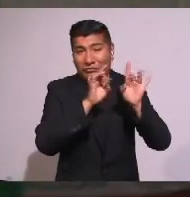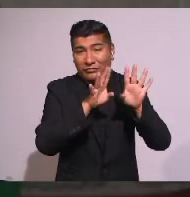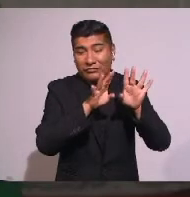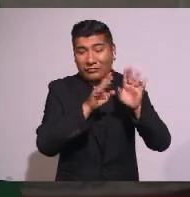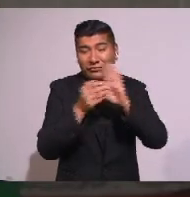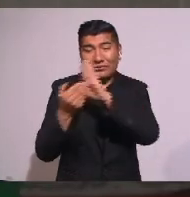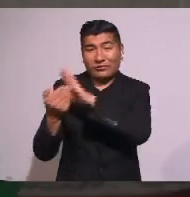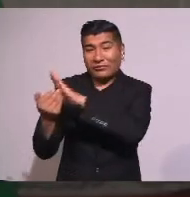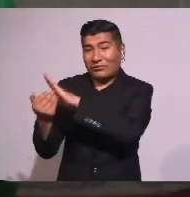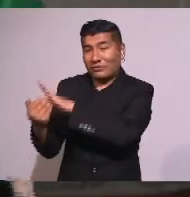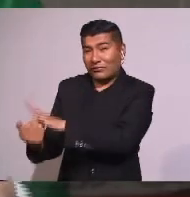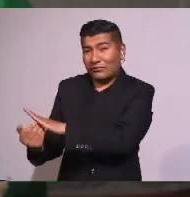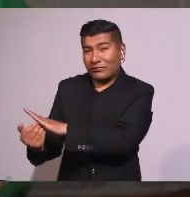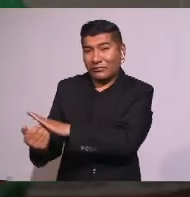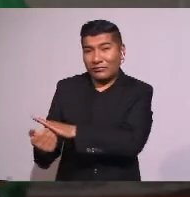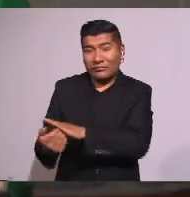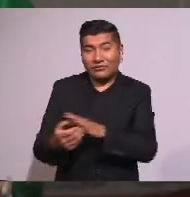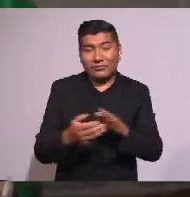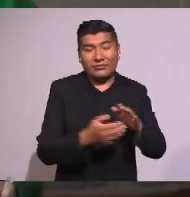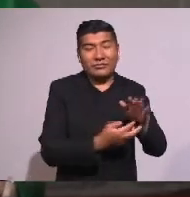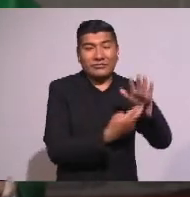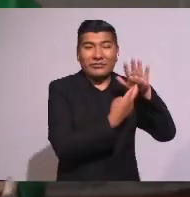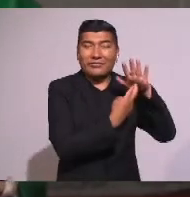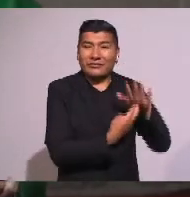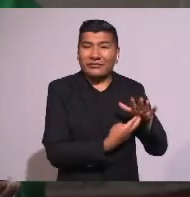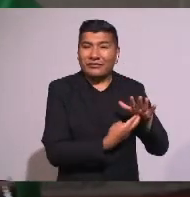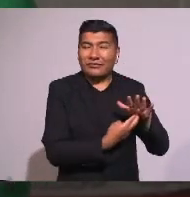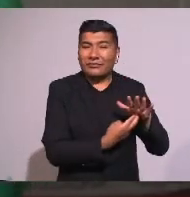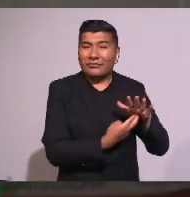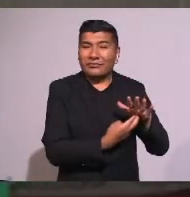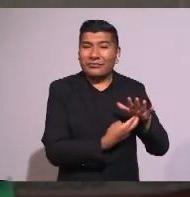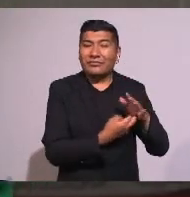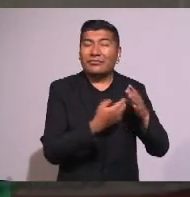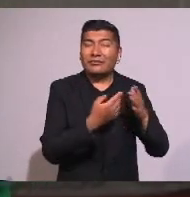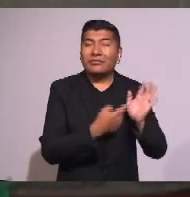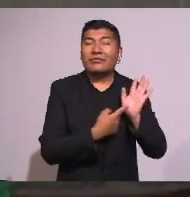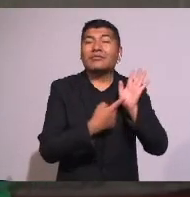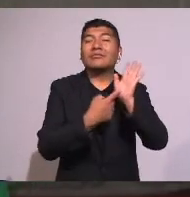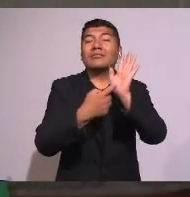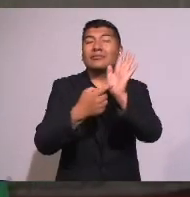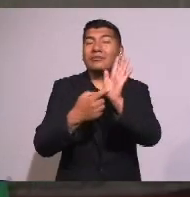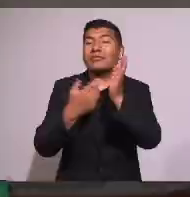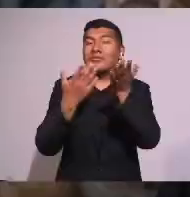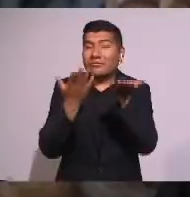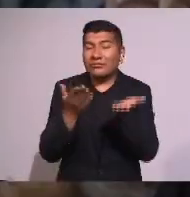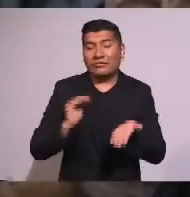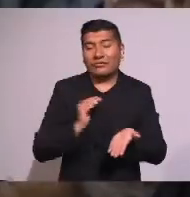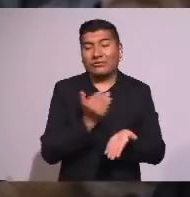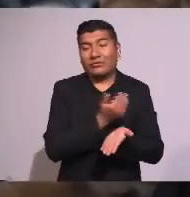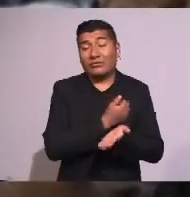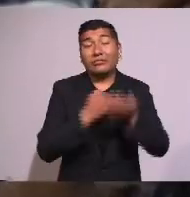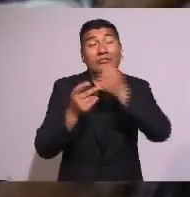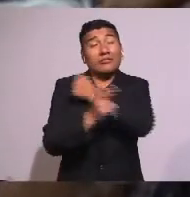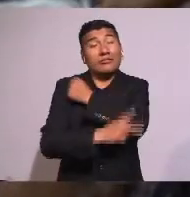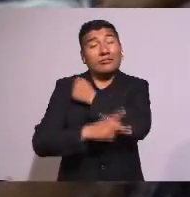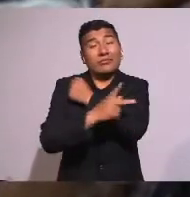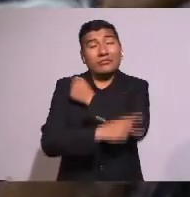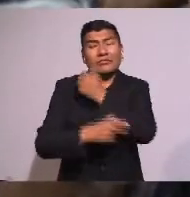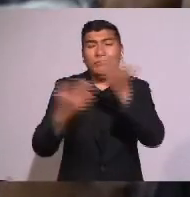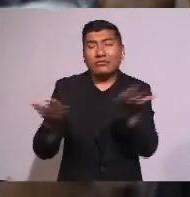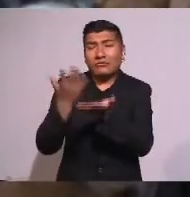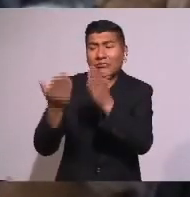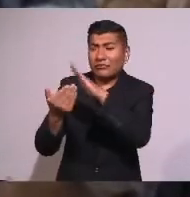la discriminación y del racismo presente en nuestro país, donde se